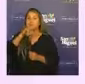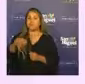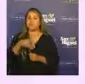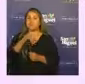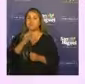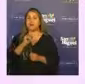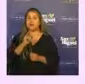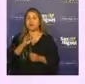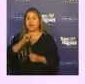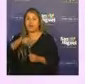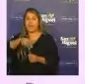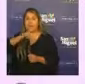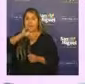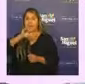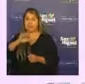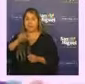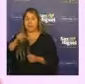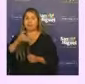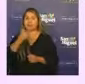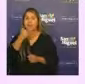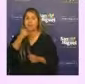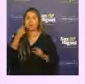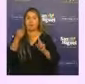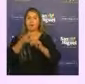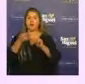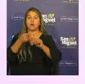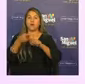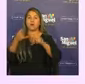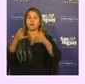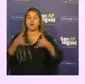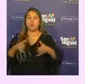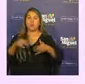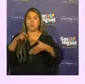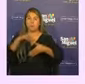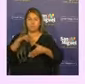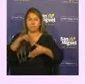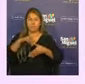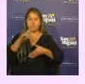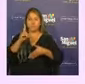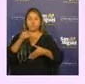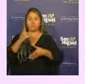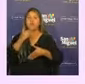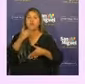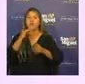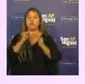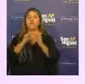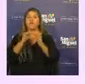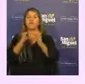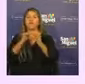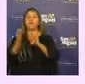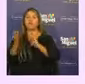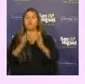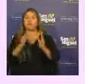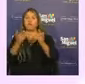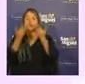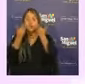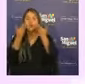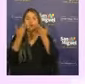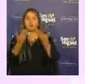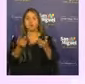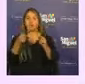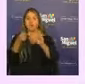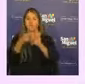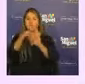Jaime Aránguiz, que también participó en los Juegos Paralímpicos y también es un vecino que fue beneficiado con